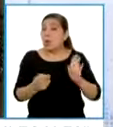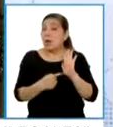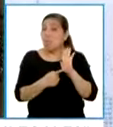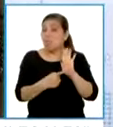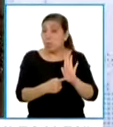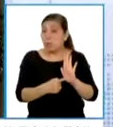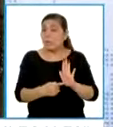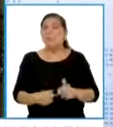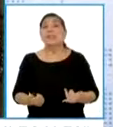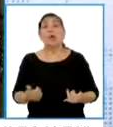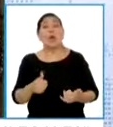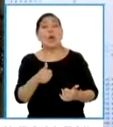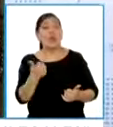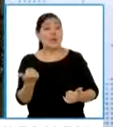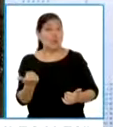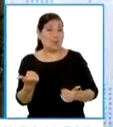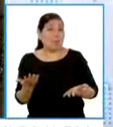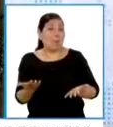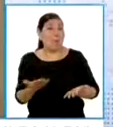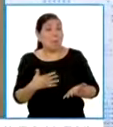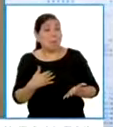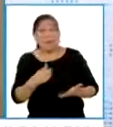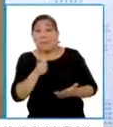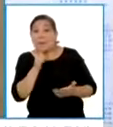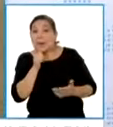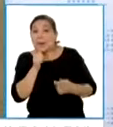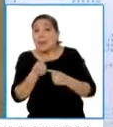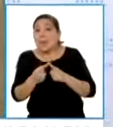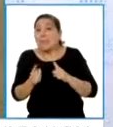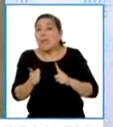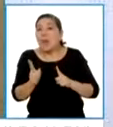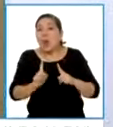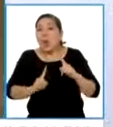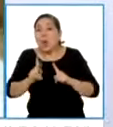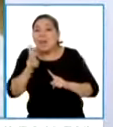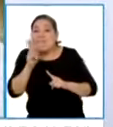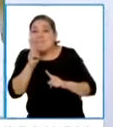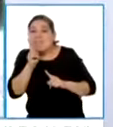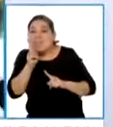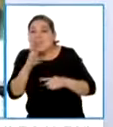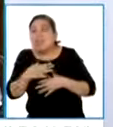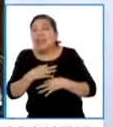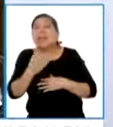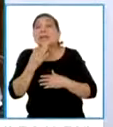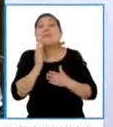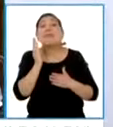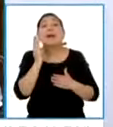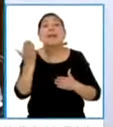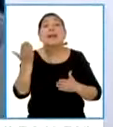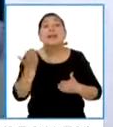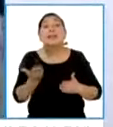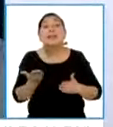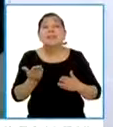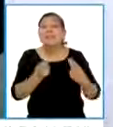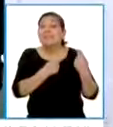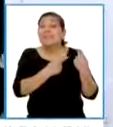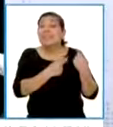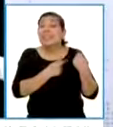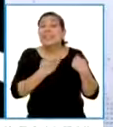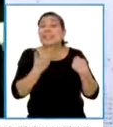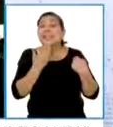hablar de un bien público, en otros casos se puede hablar de un bien privado, pero de interés público. Correcto. ¿Quién determinará eso? Eso lo